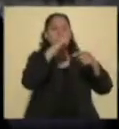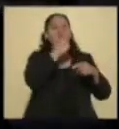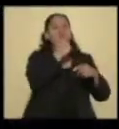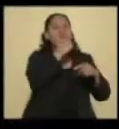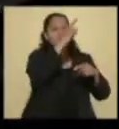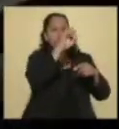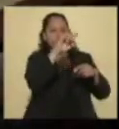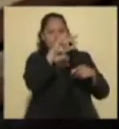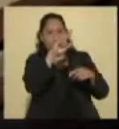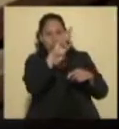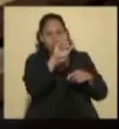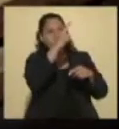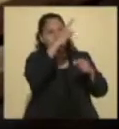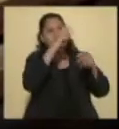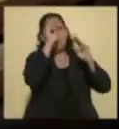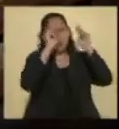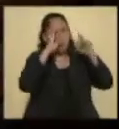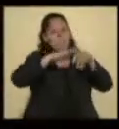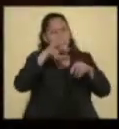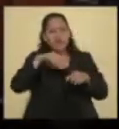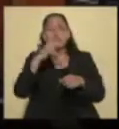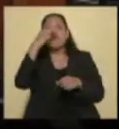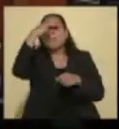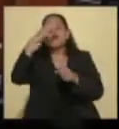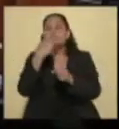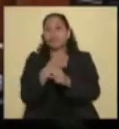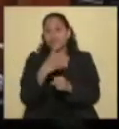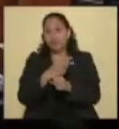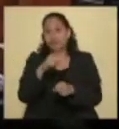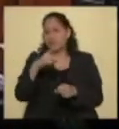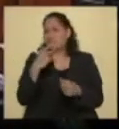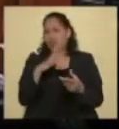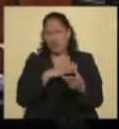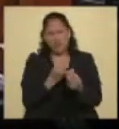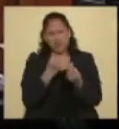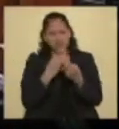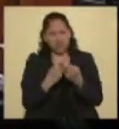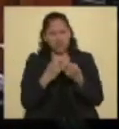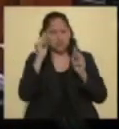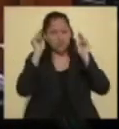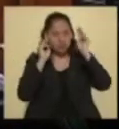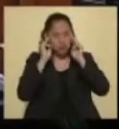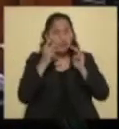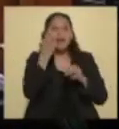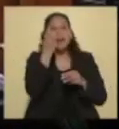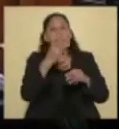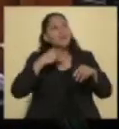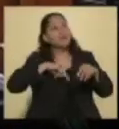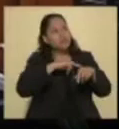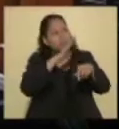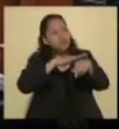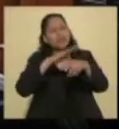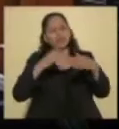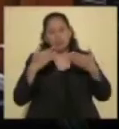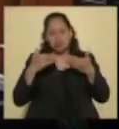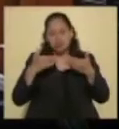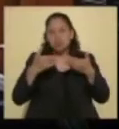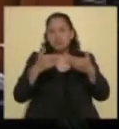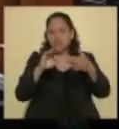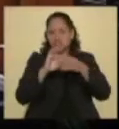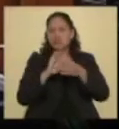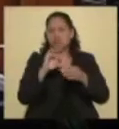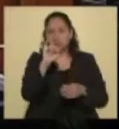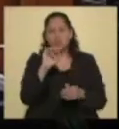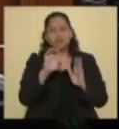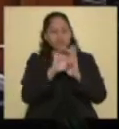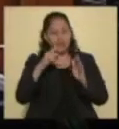Londres como ciudad con más museos. Entonces, ese tipo de acciones sí vamos trabajando muy de la mano. En